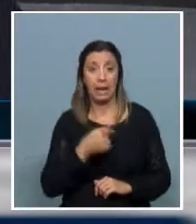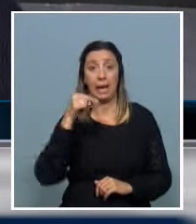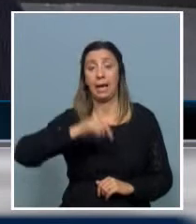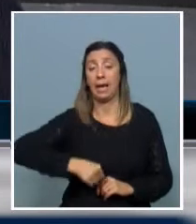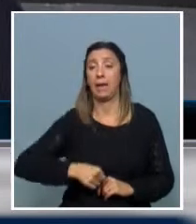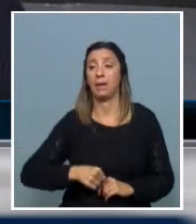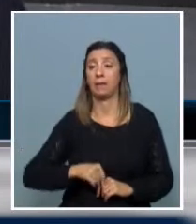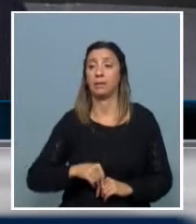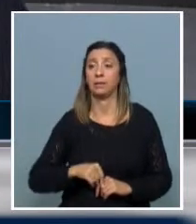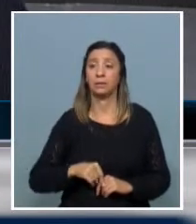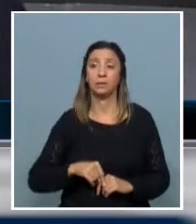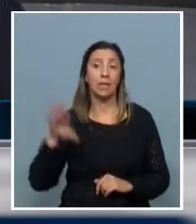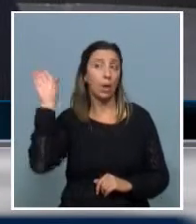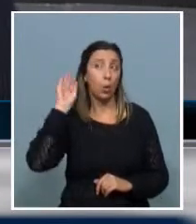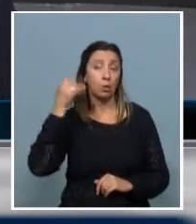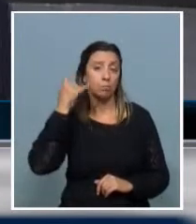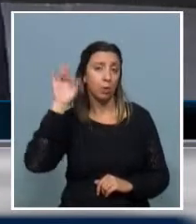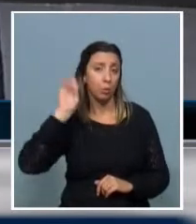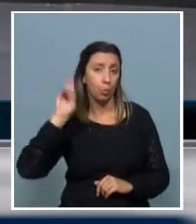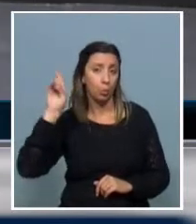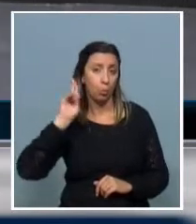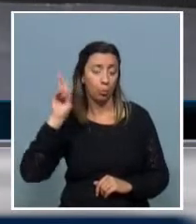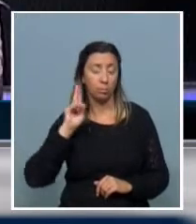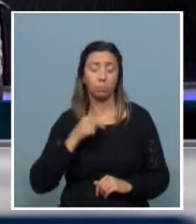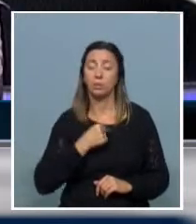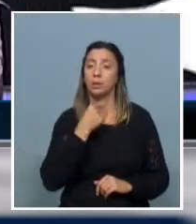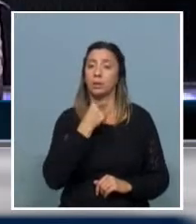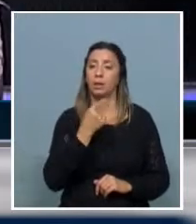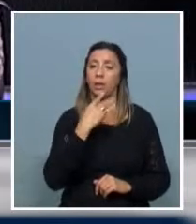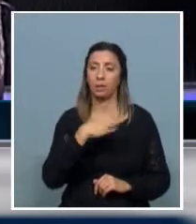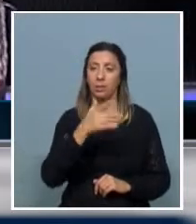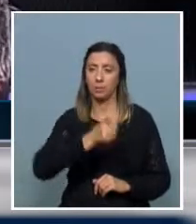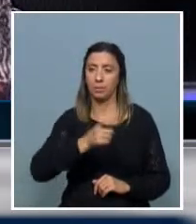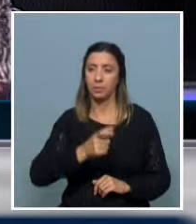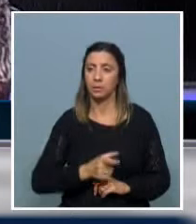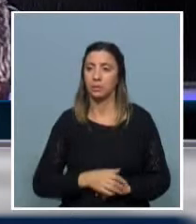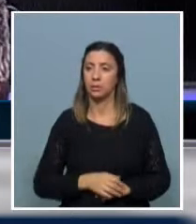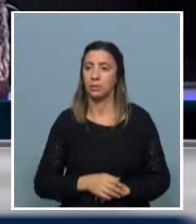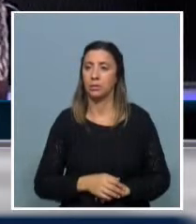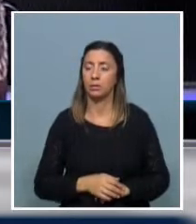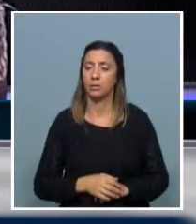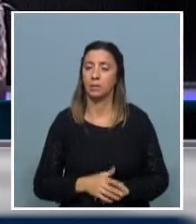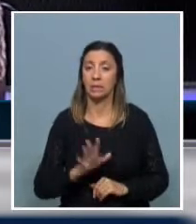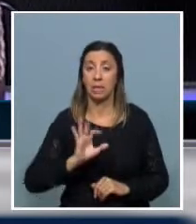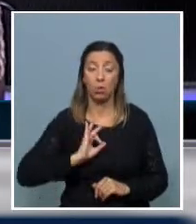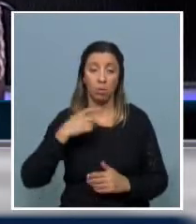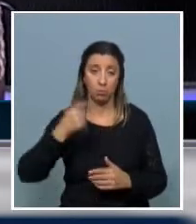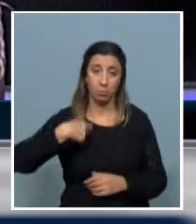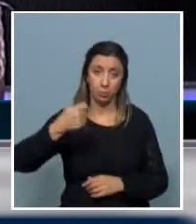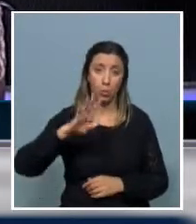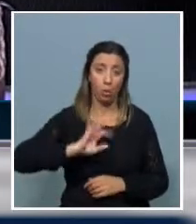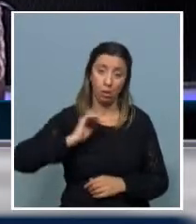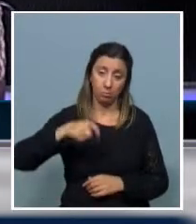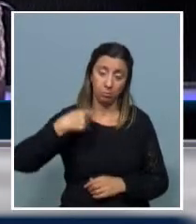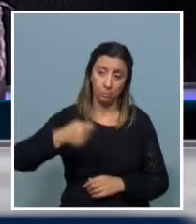acá, desde el estudio, se escuchan los teléfonos cómo están sonando. Yo entiendo a la gente cuando usted fíjese que me dicen hace 5 años que pago, hace 4 años,